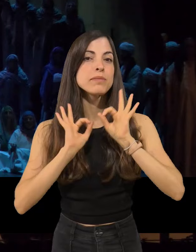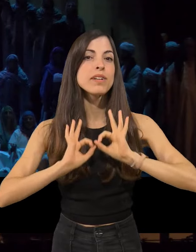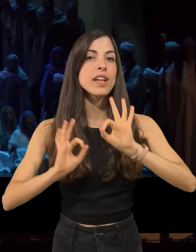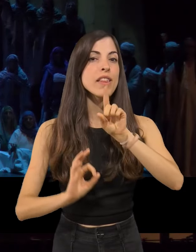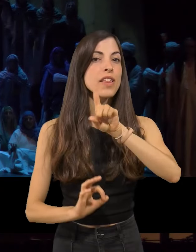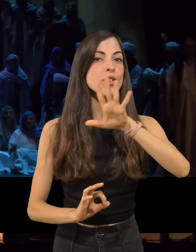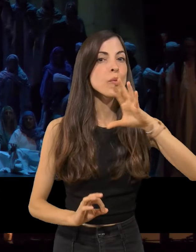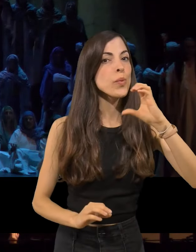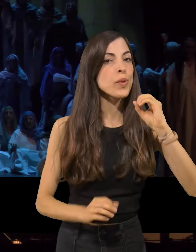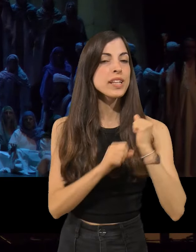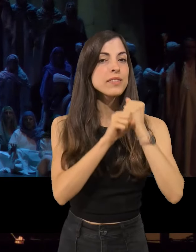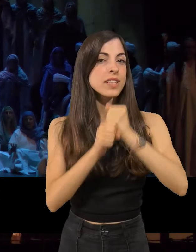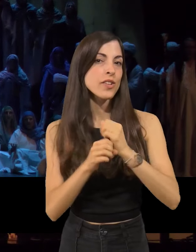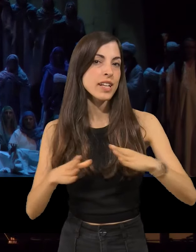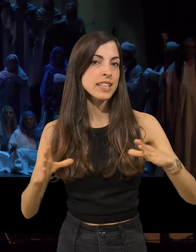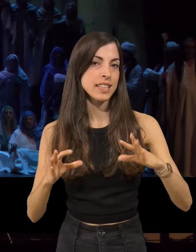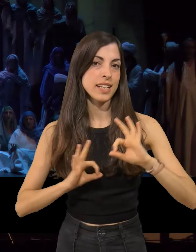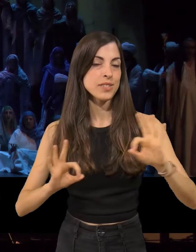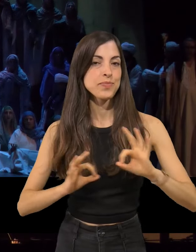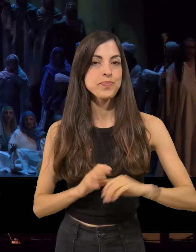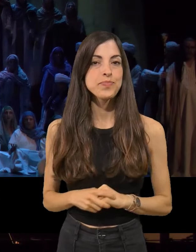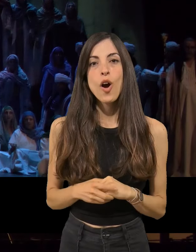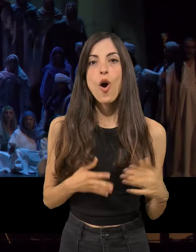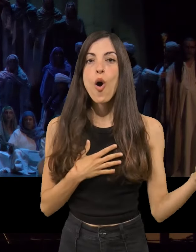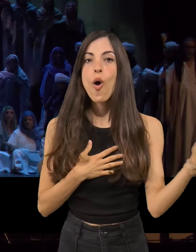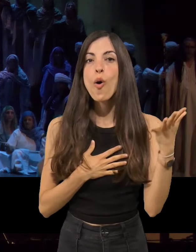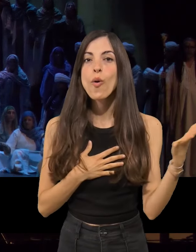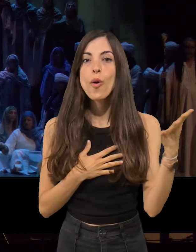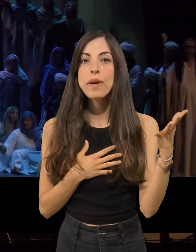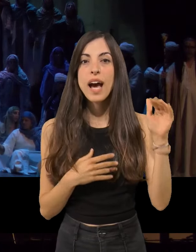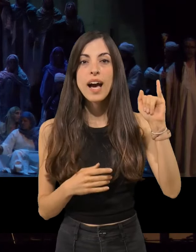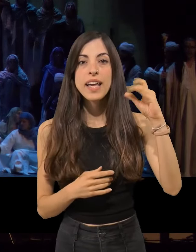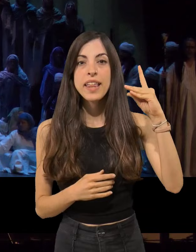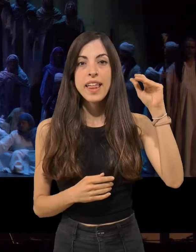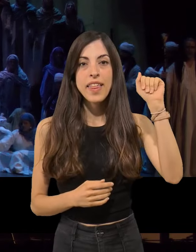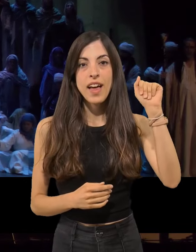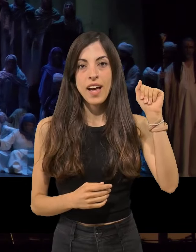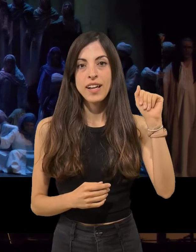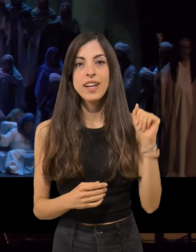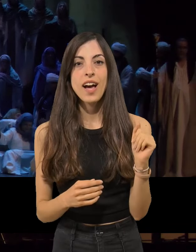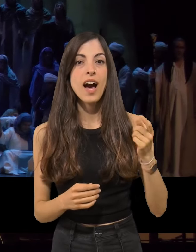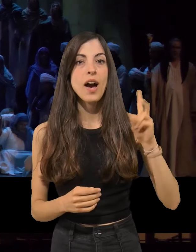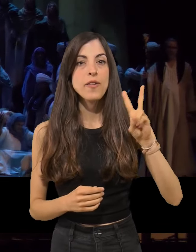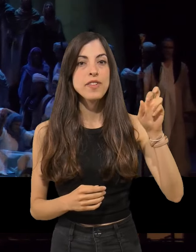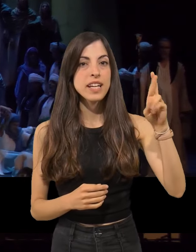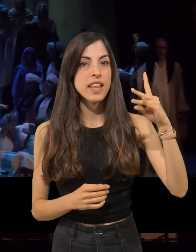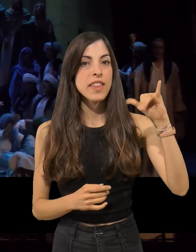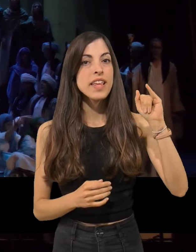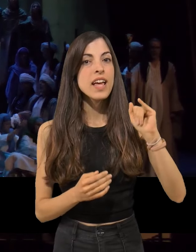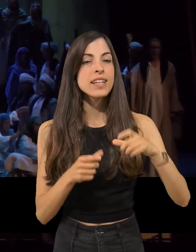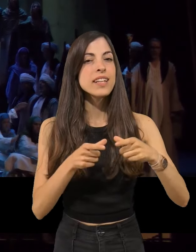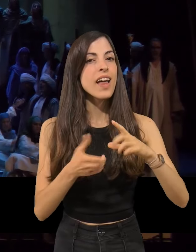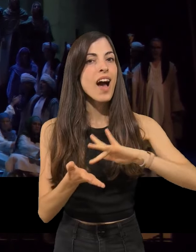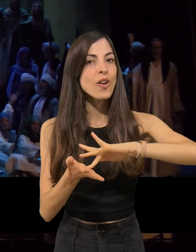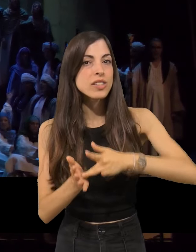el 150 aniversario del Gran Teatro. Se trata de la ópera Aida de Verdi, que ya tiene las entradas